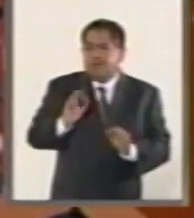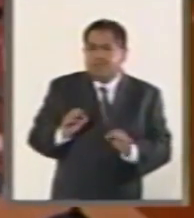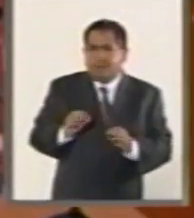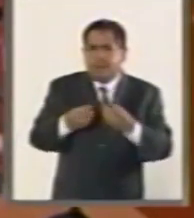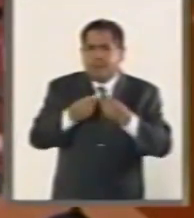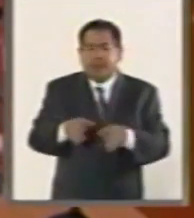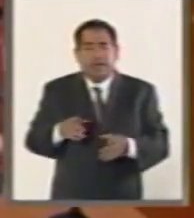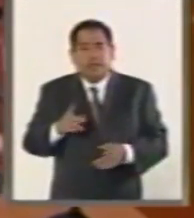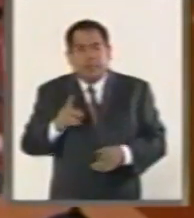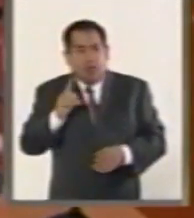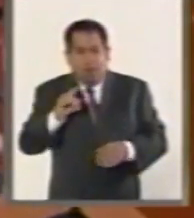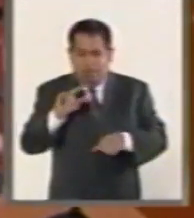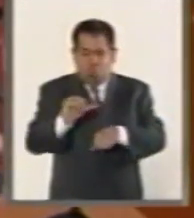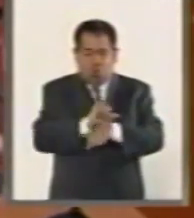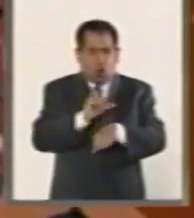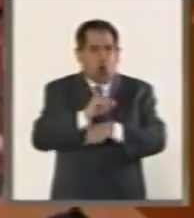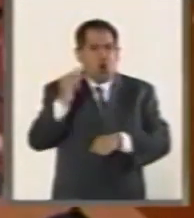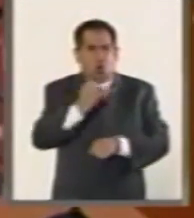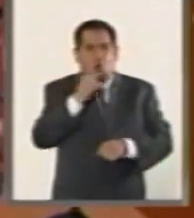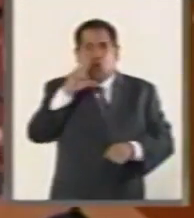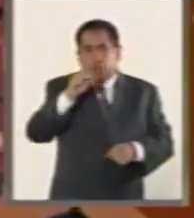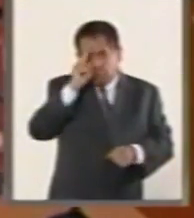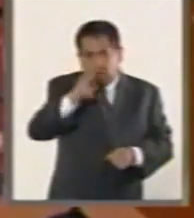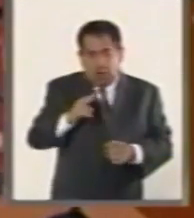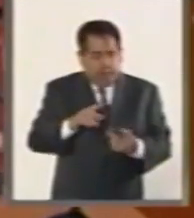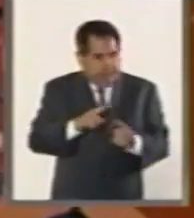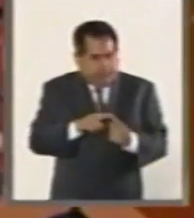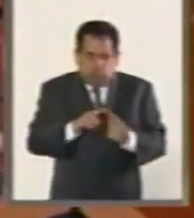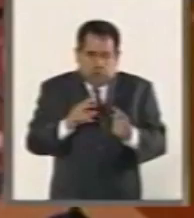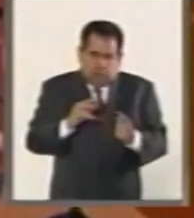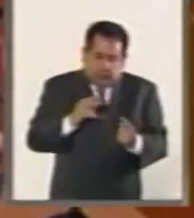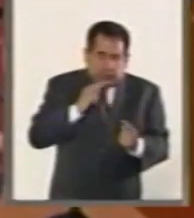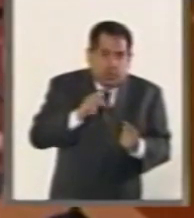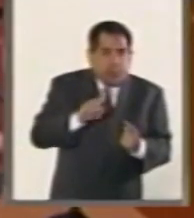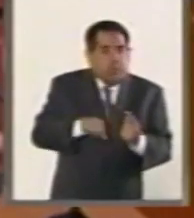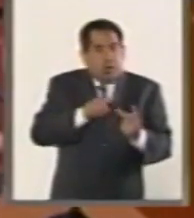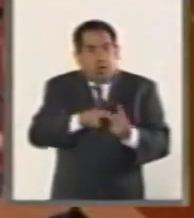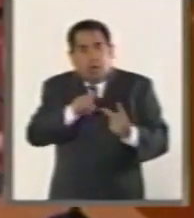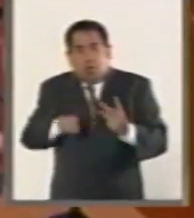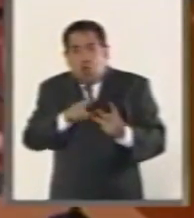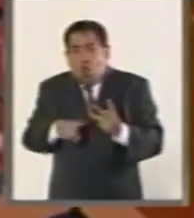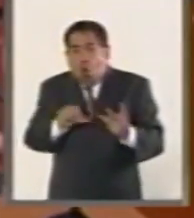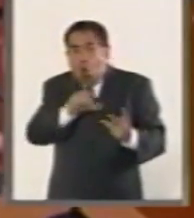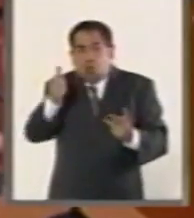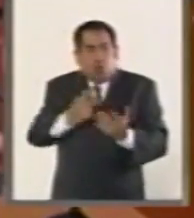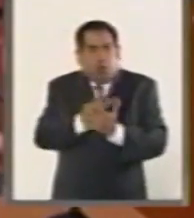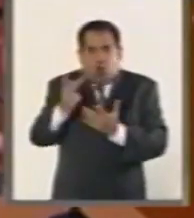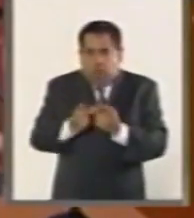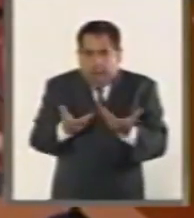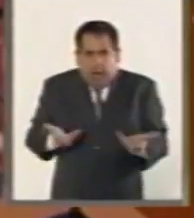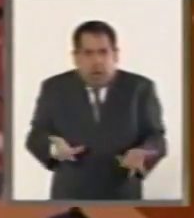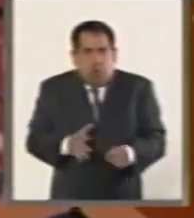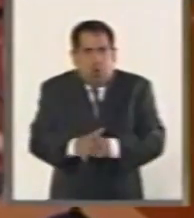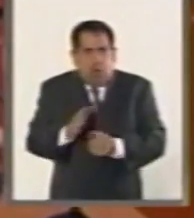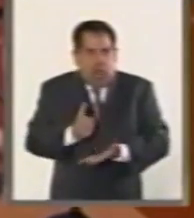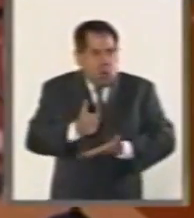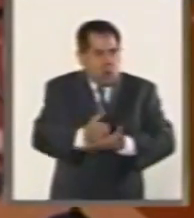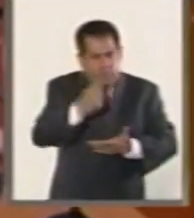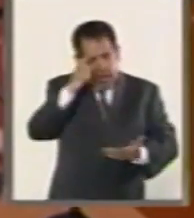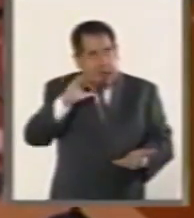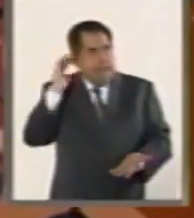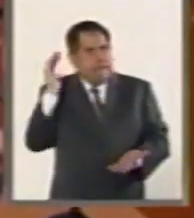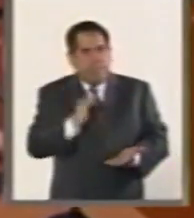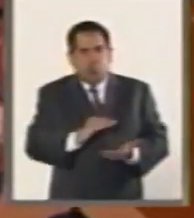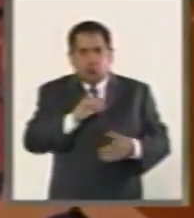el programa Hoy No Circula, pero no tenemos al momento ninguna acción, ningún programa que pueda ayudar a disminuir